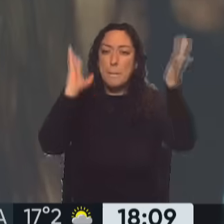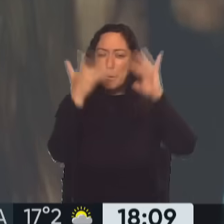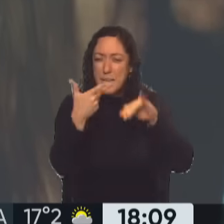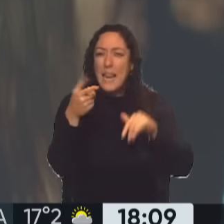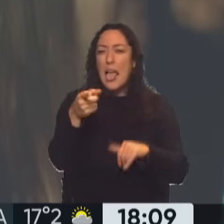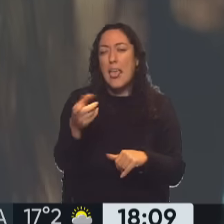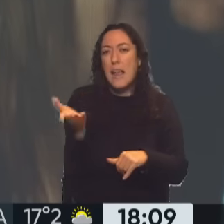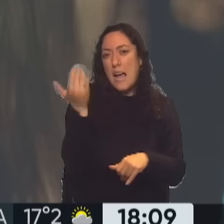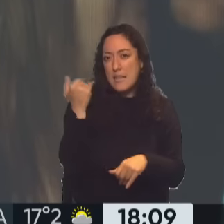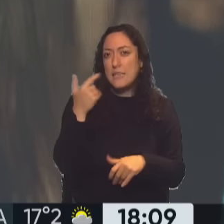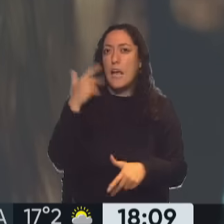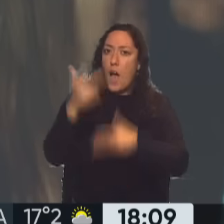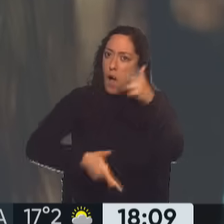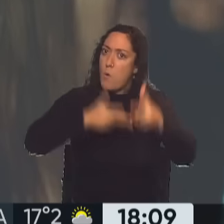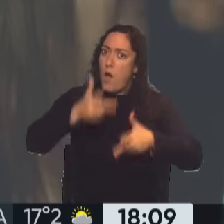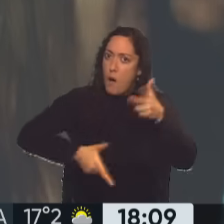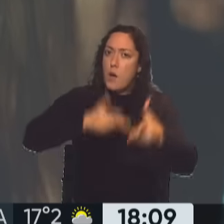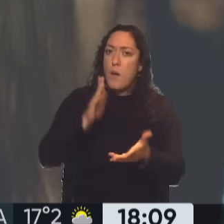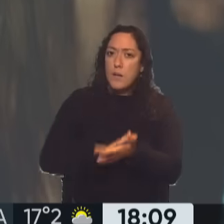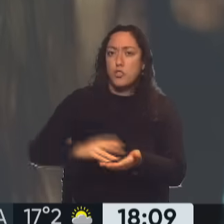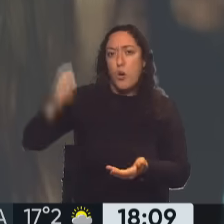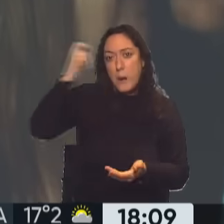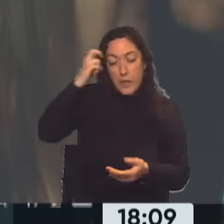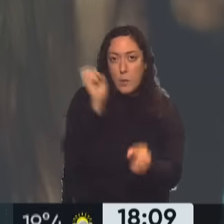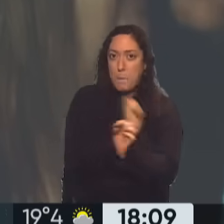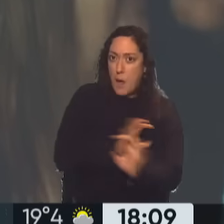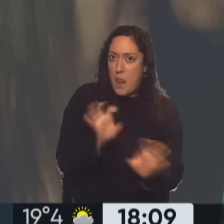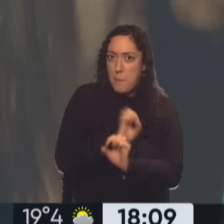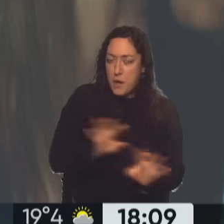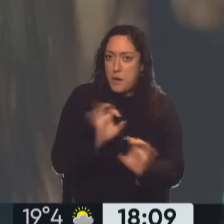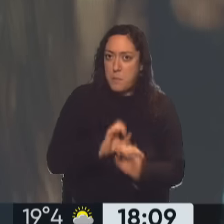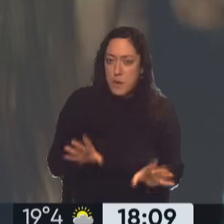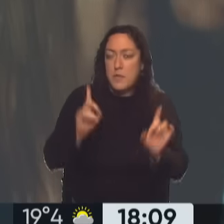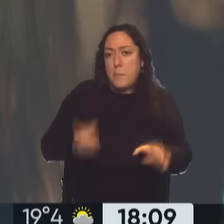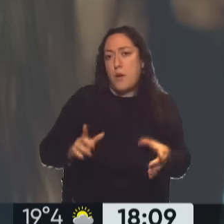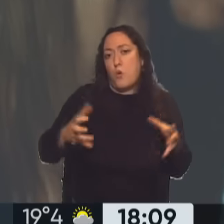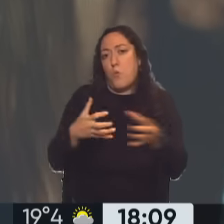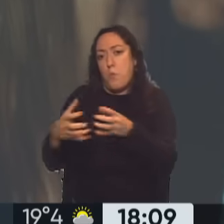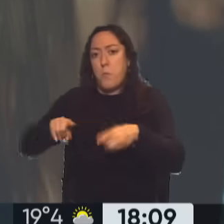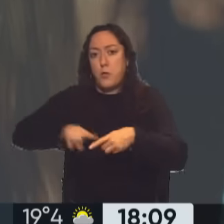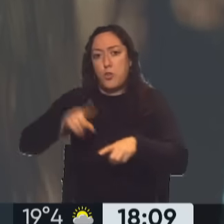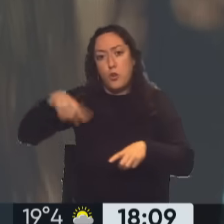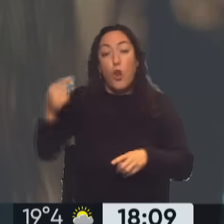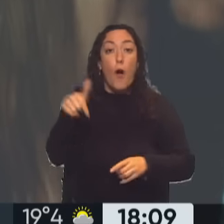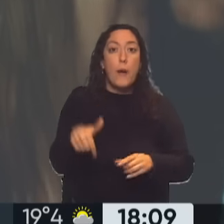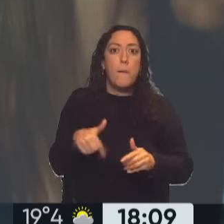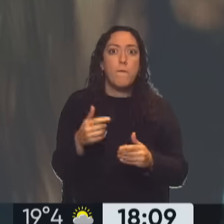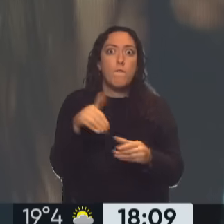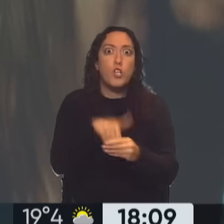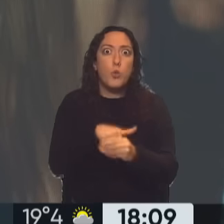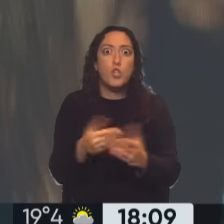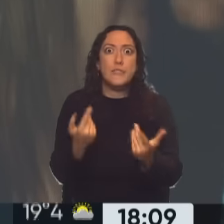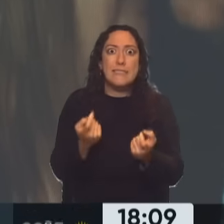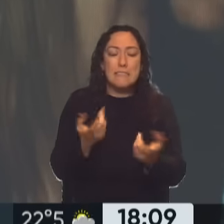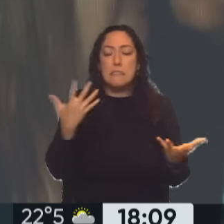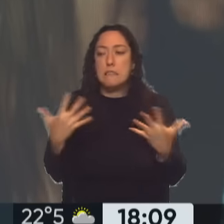digamos que en su momento habló bastante mal del radicalismo como de otras fuerzas, ahora tiene que sumar votos. Bueno. Lo cierto es que el candidato Sergio